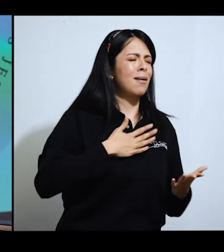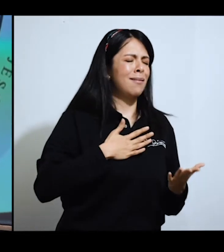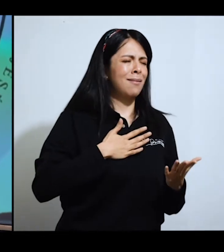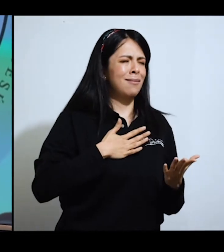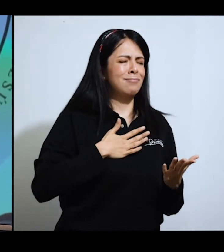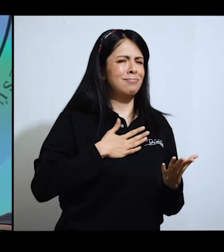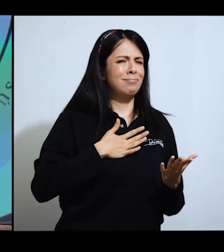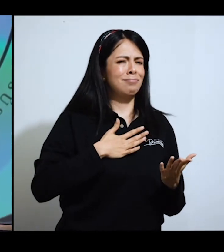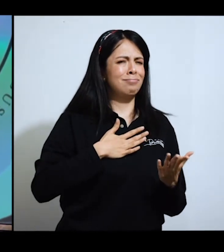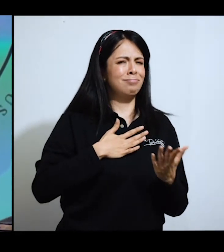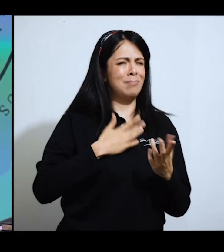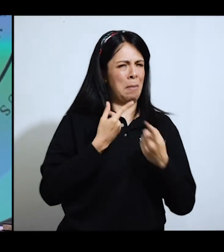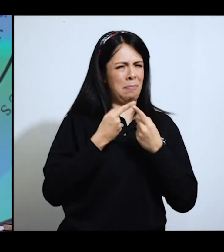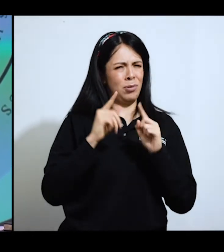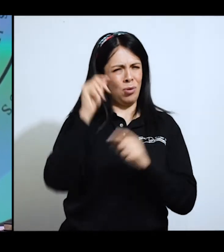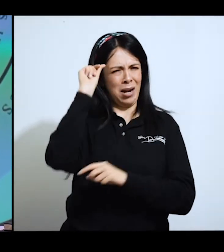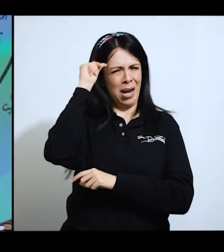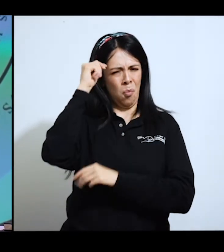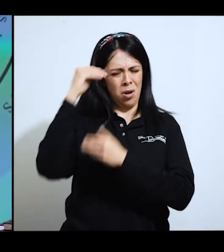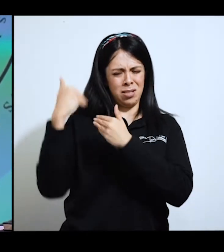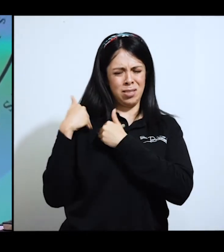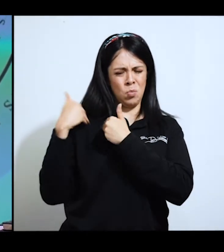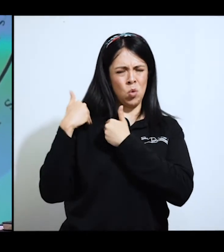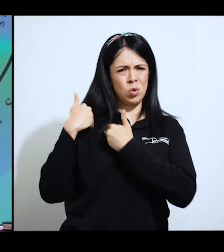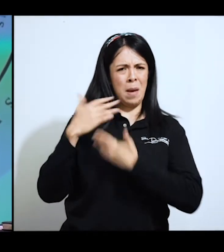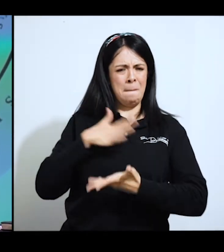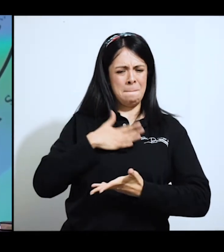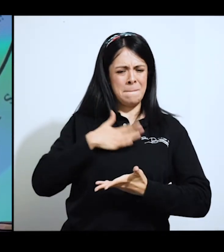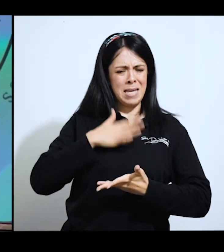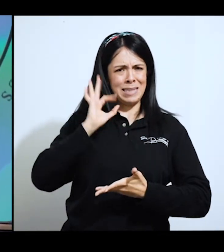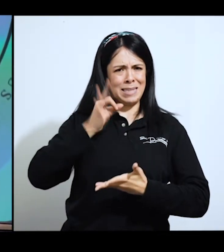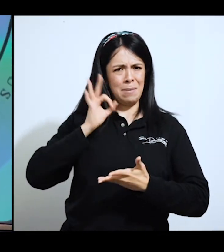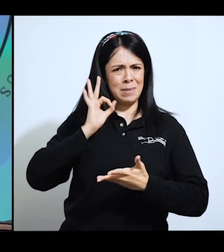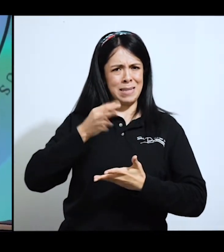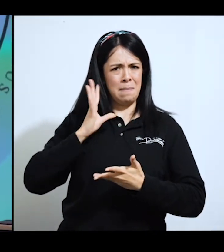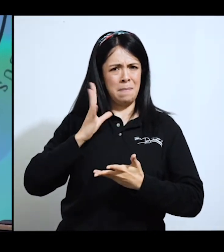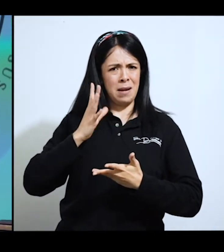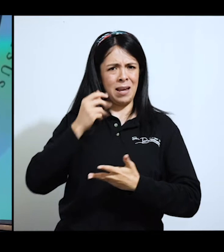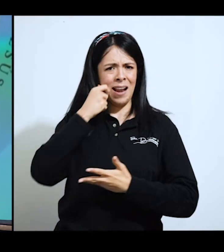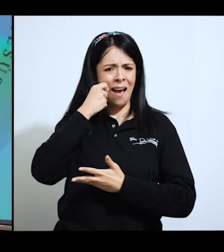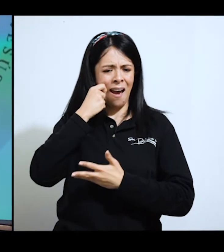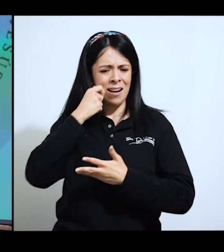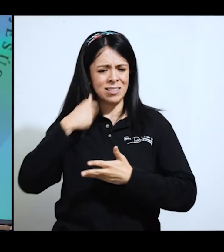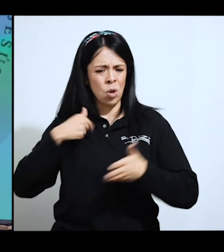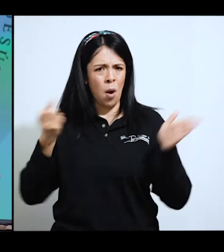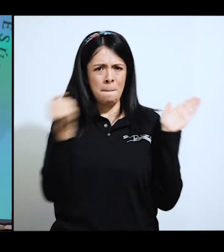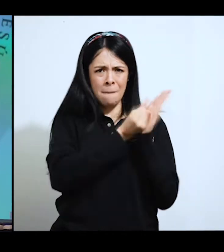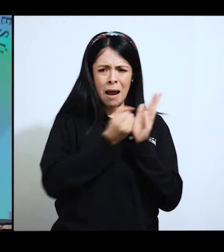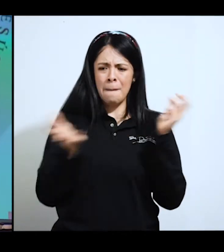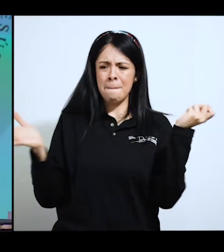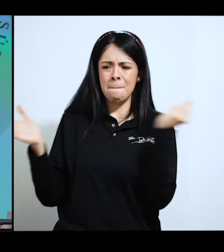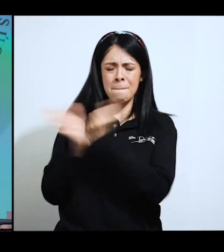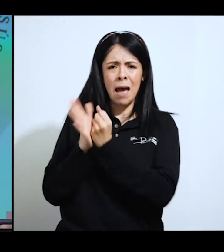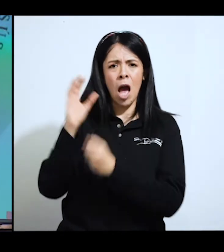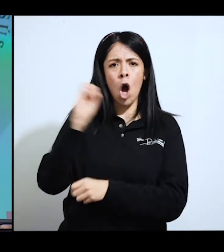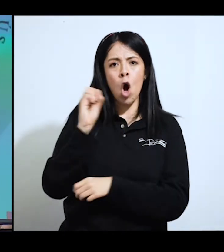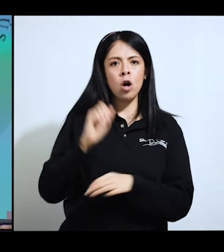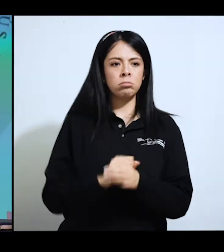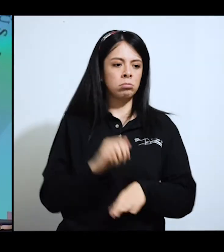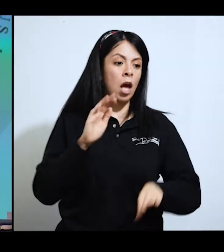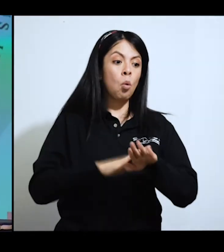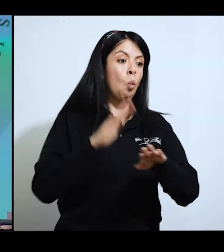el diablo me hizo pecar. Pero ¿qué de nuestra responsabilidad diaria de crucificar la